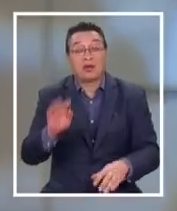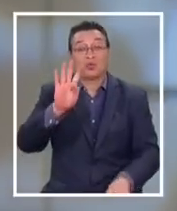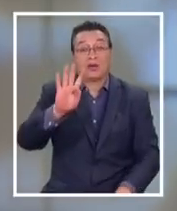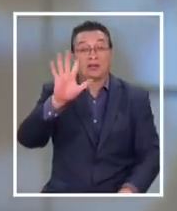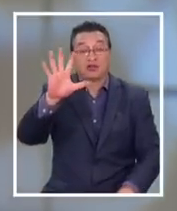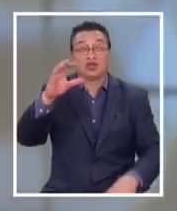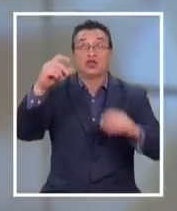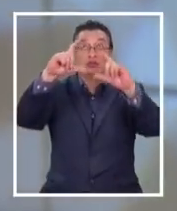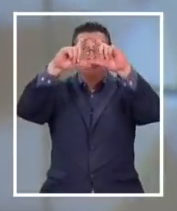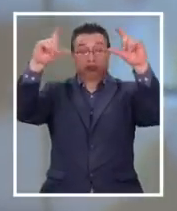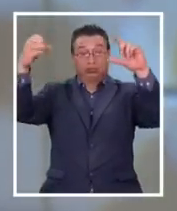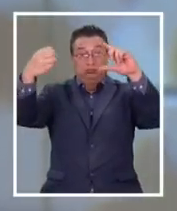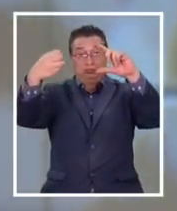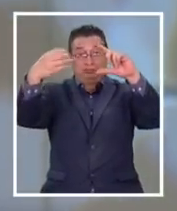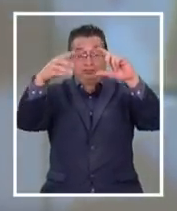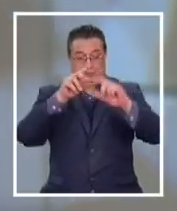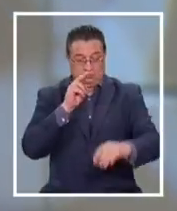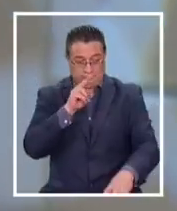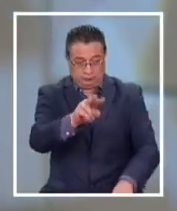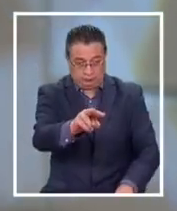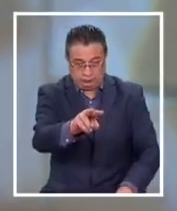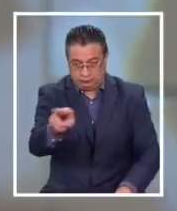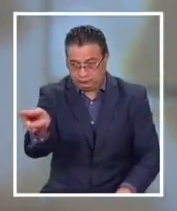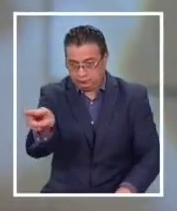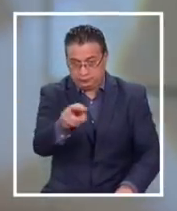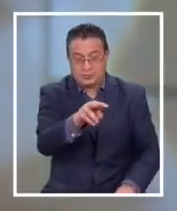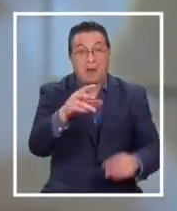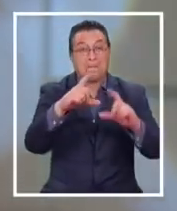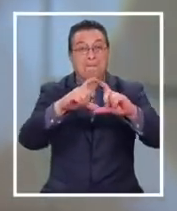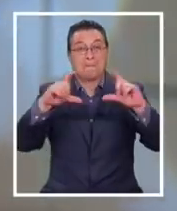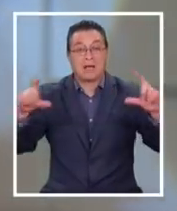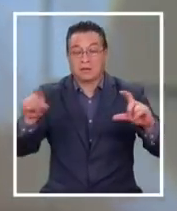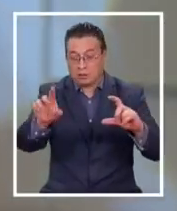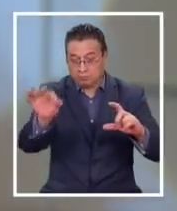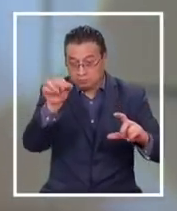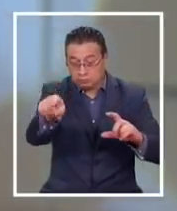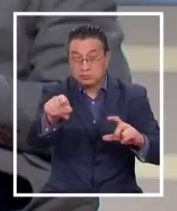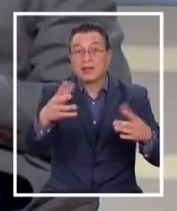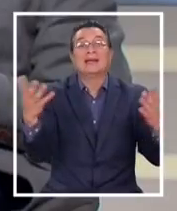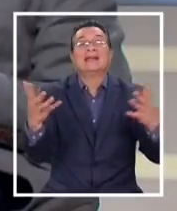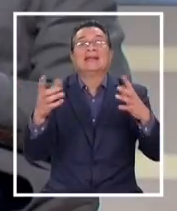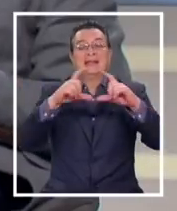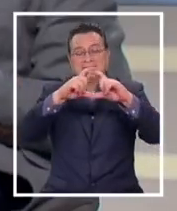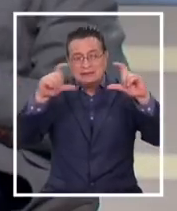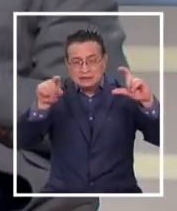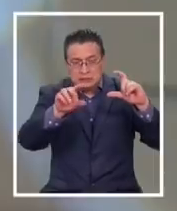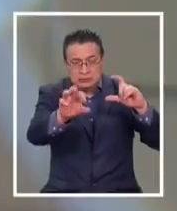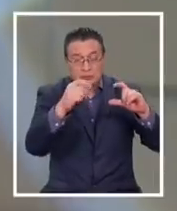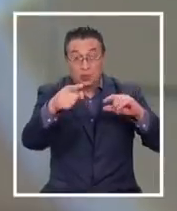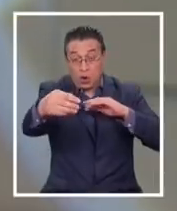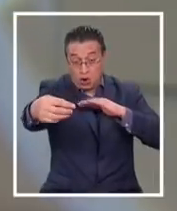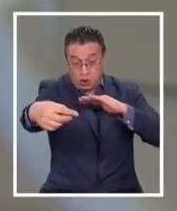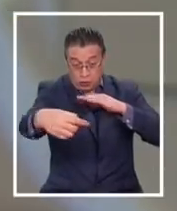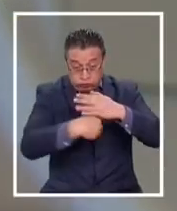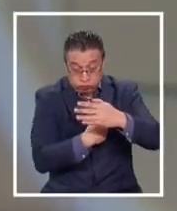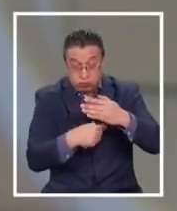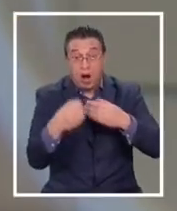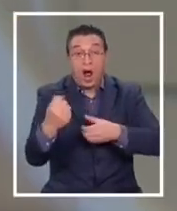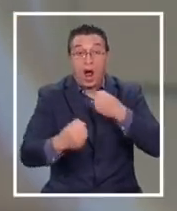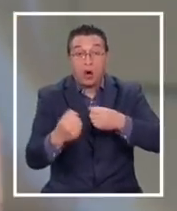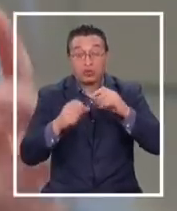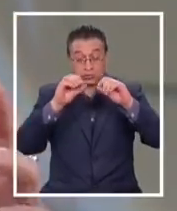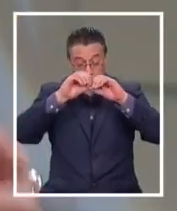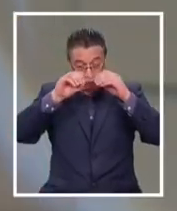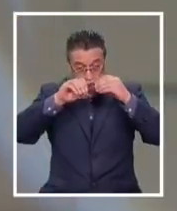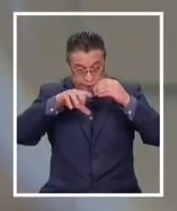45 pórticos que ya están funcionando, que son lectores de patente, y además cámaras. ¿Qué es lo que hacen estos pórticos? Cuando pasa un vehículo encargado por